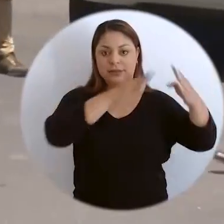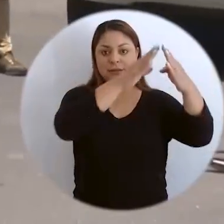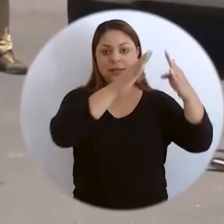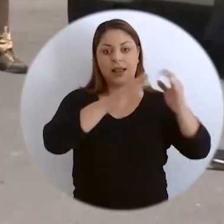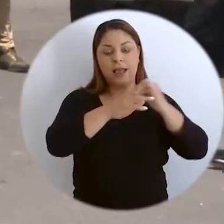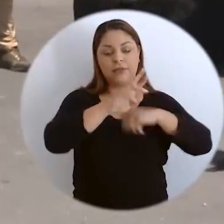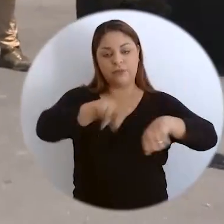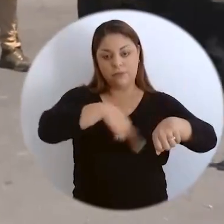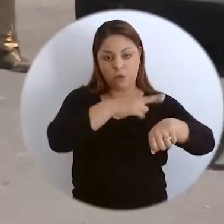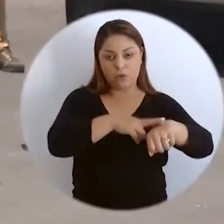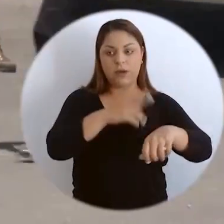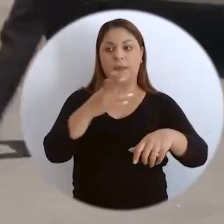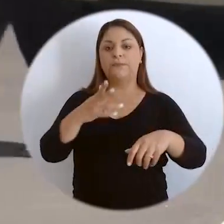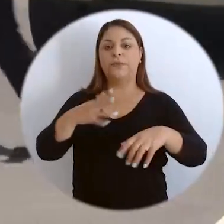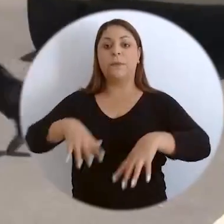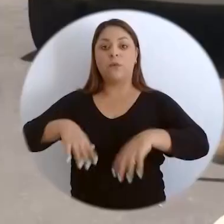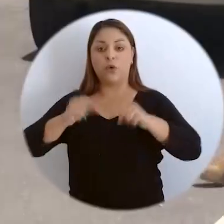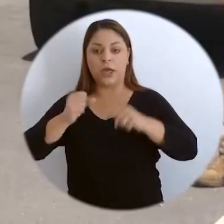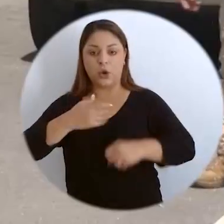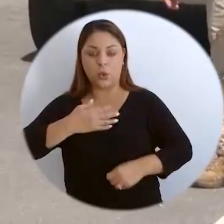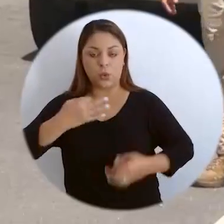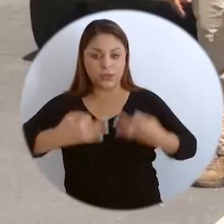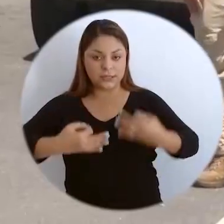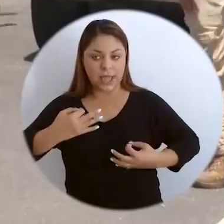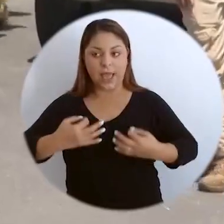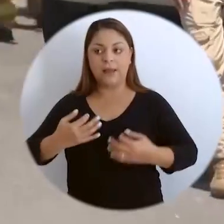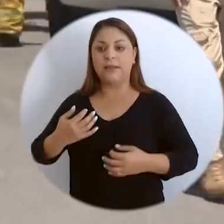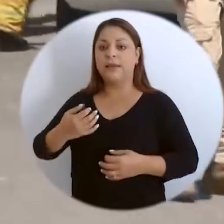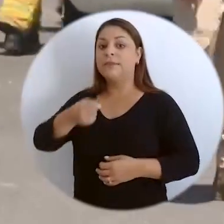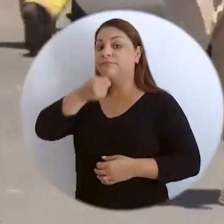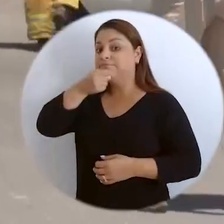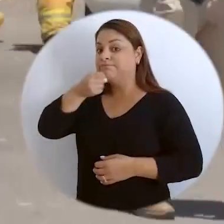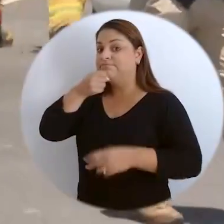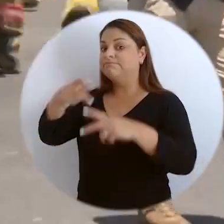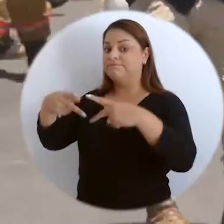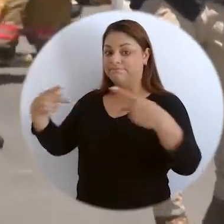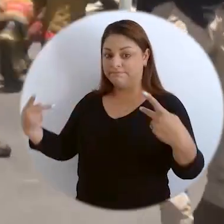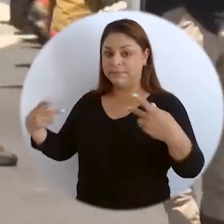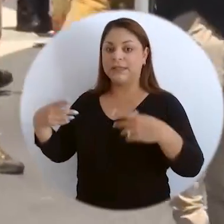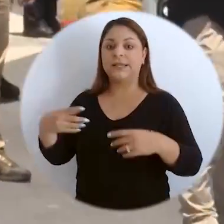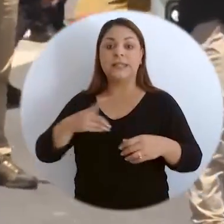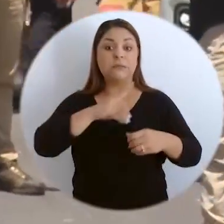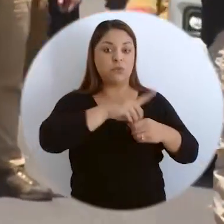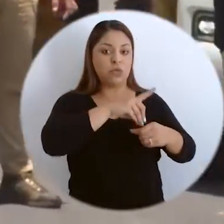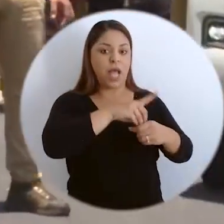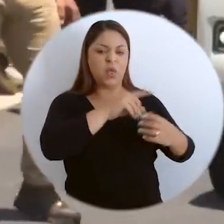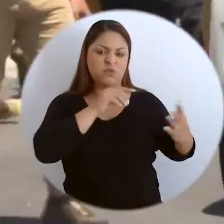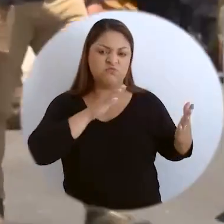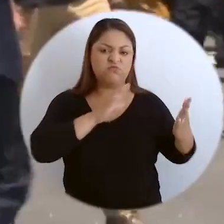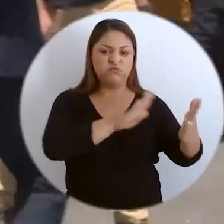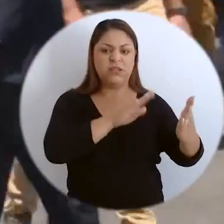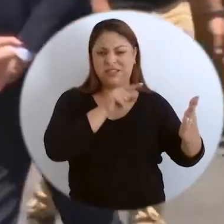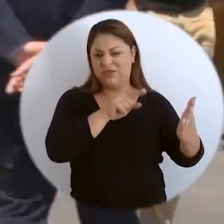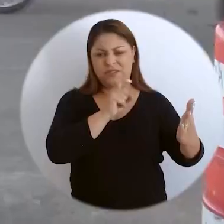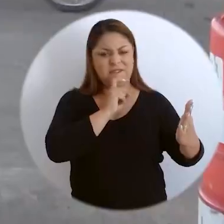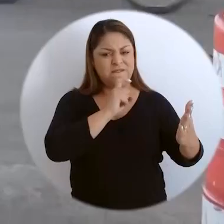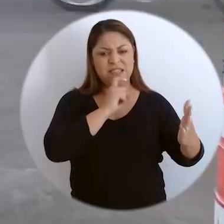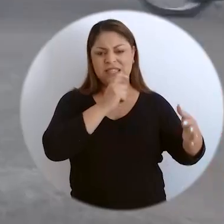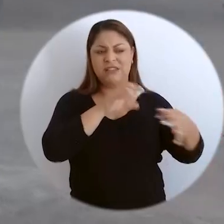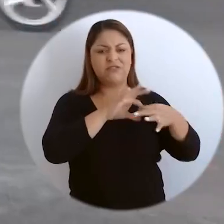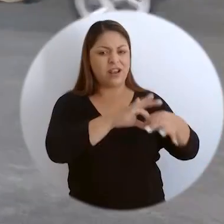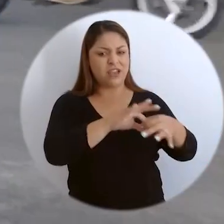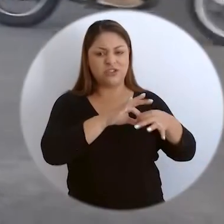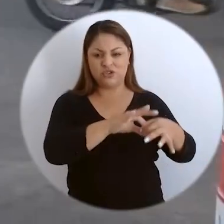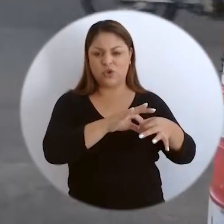Prácticamente ha abierto flancos de confrontación con una enorme cantidad de actores, con la